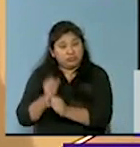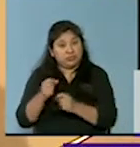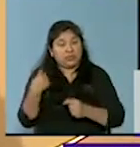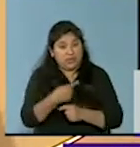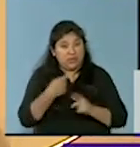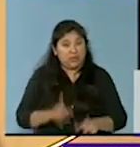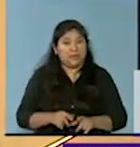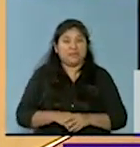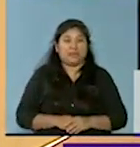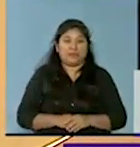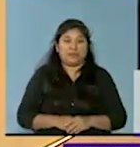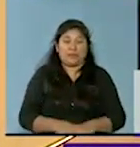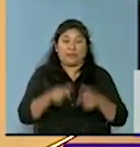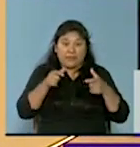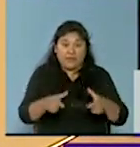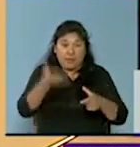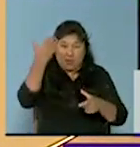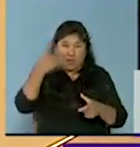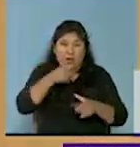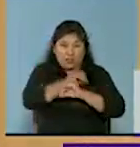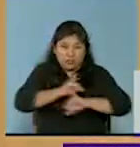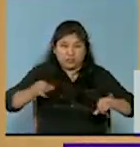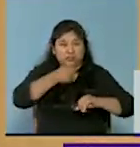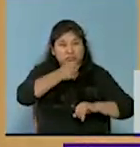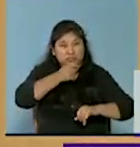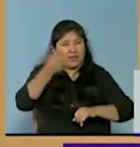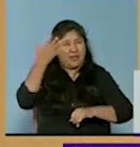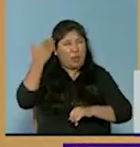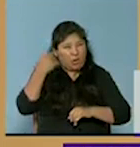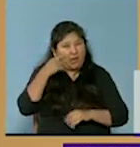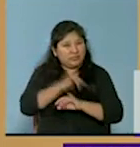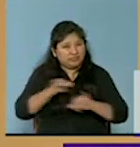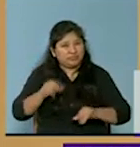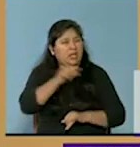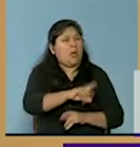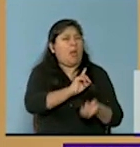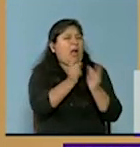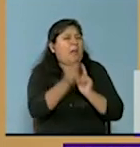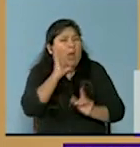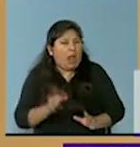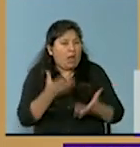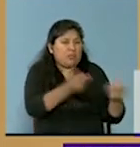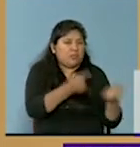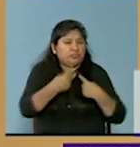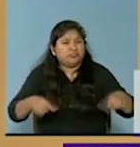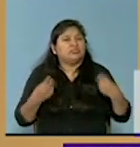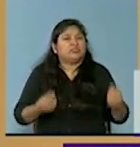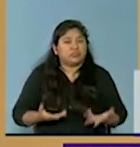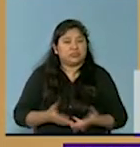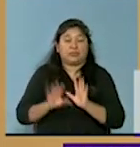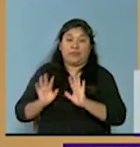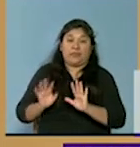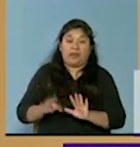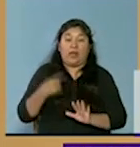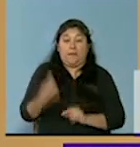algo en realidad tuvo una repercusión muy importante sobre todo con la gente la gente que pudo